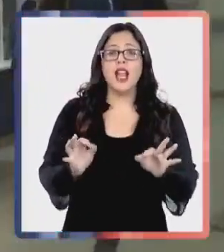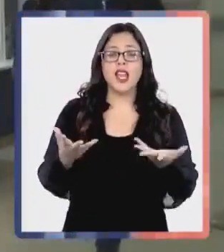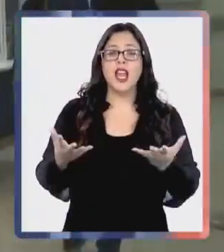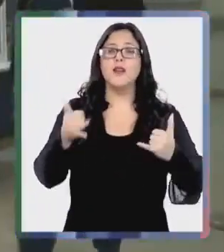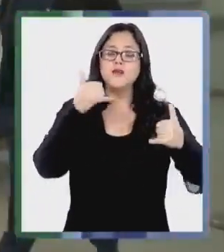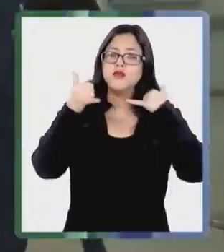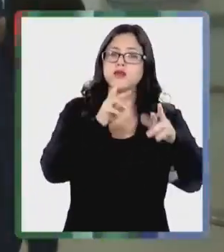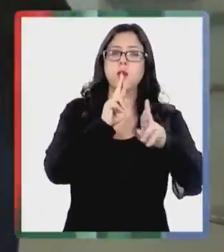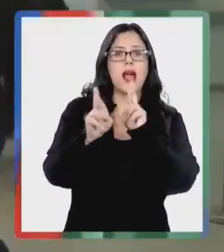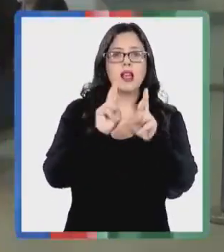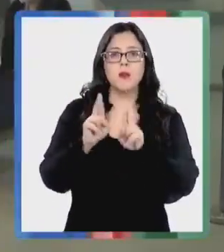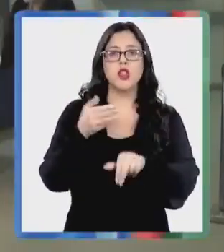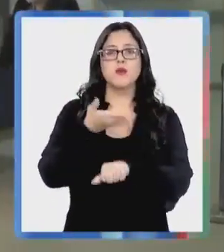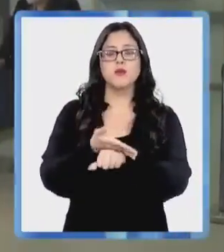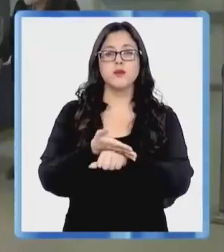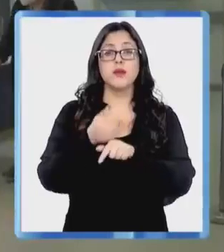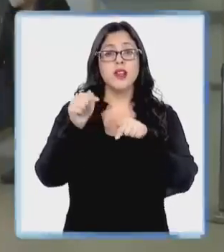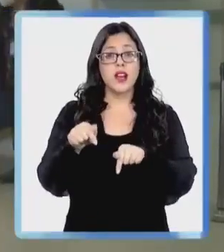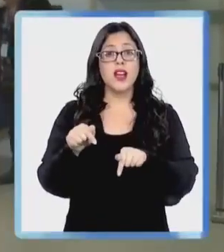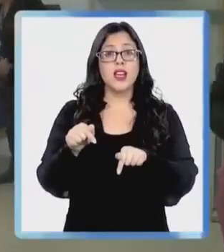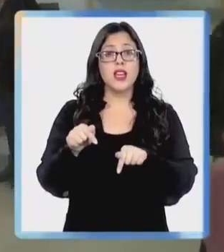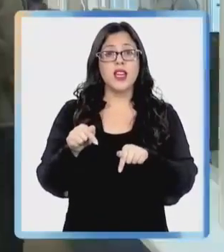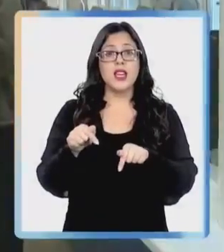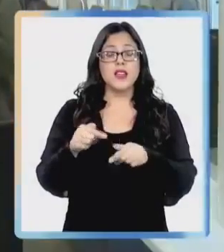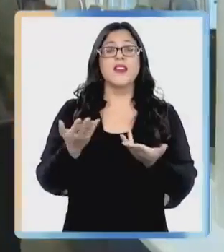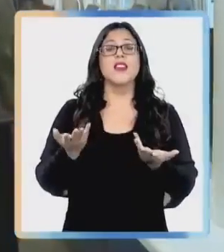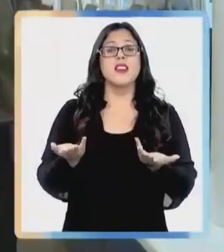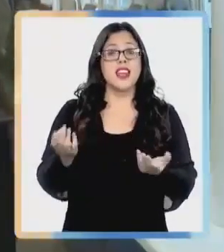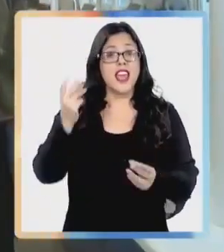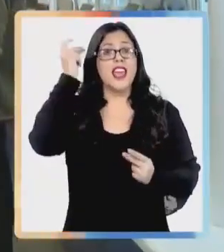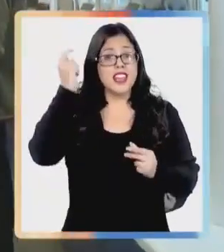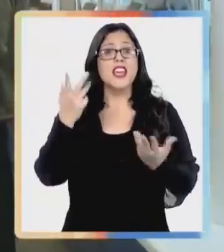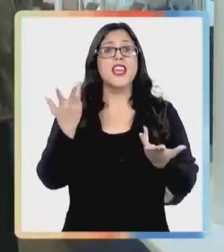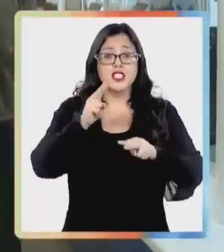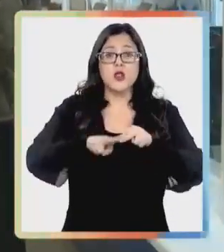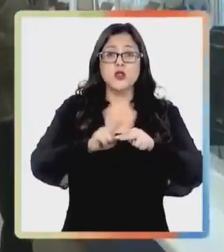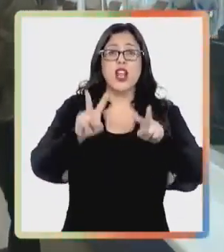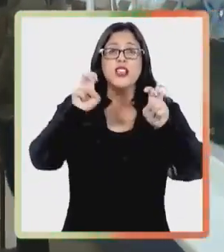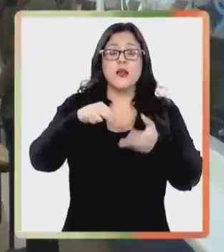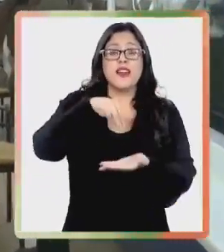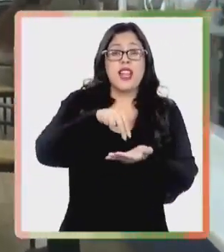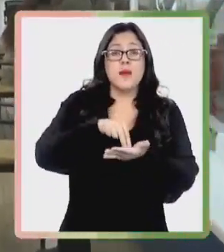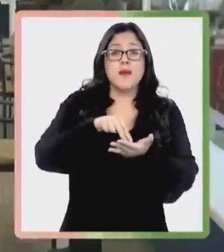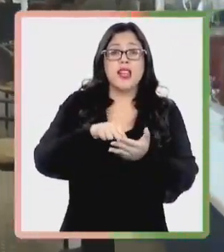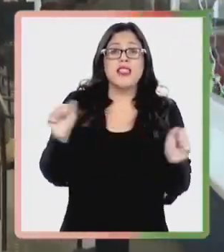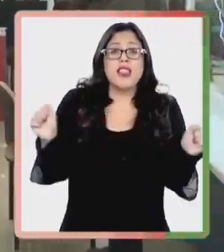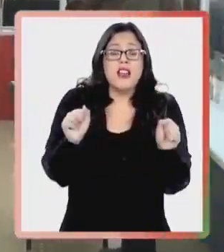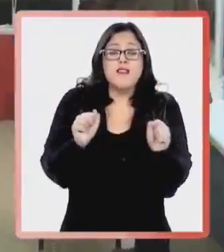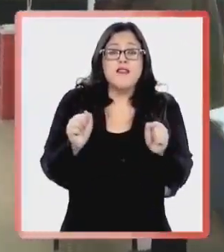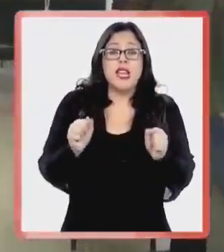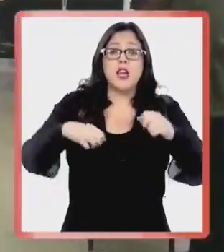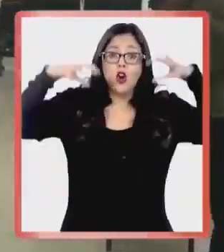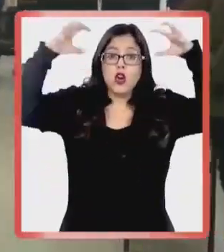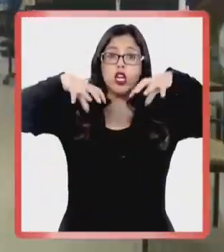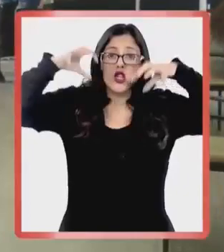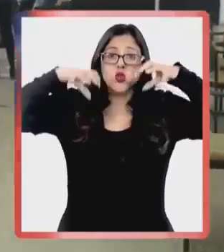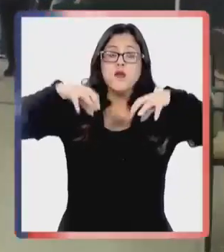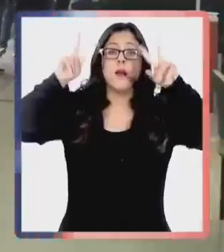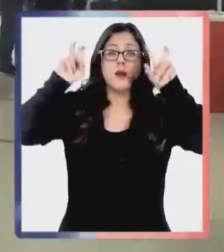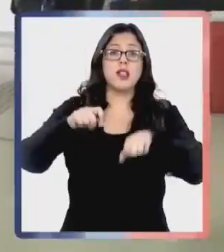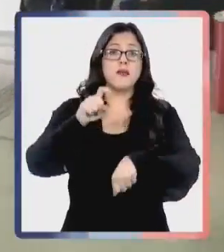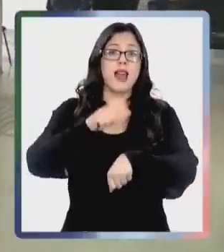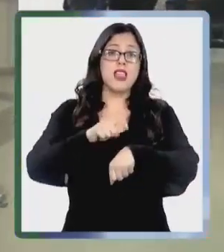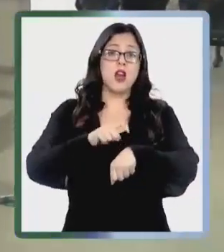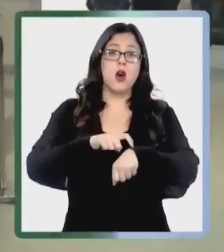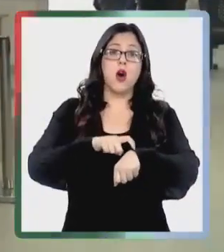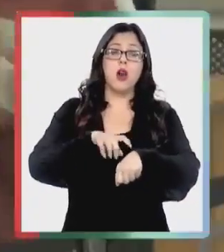dar respuesta a esta solicitud. Una idea que viene a solucionar el problema de las esperas al frío o la lluvia en invierno por una hora médica.